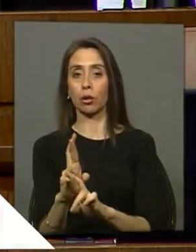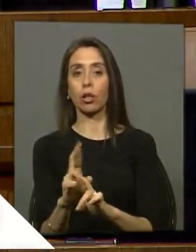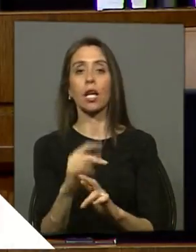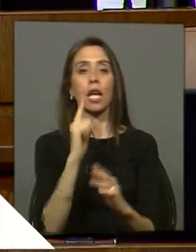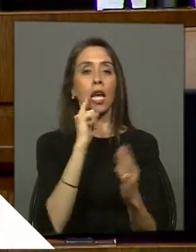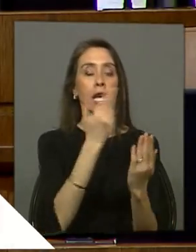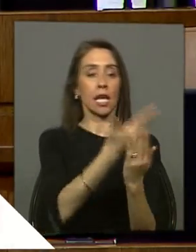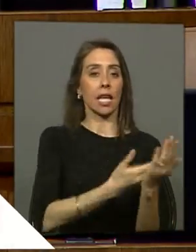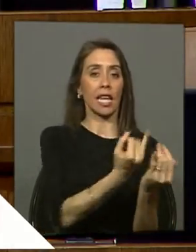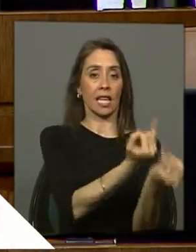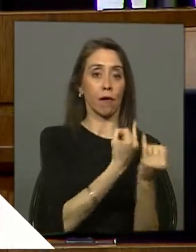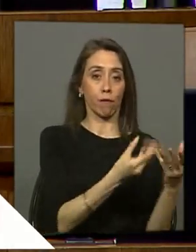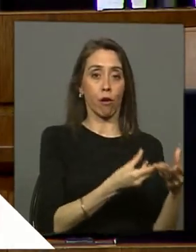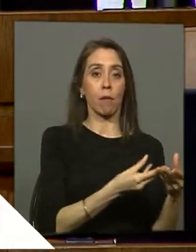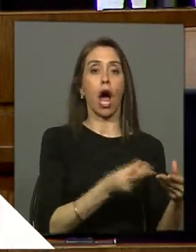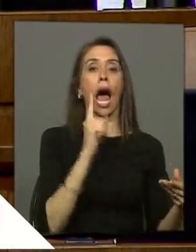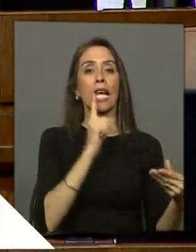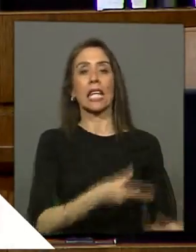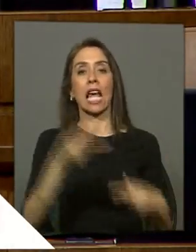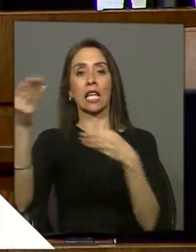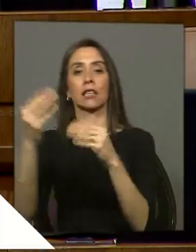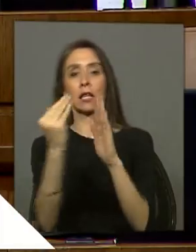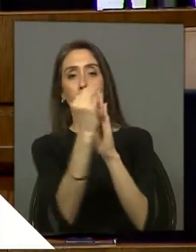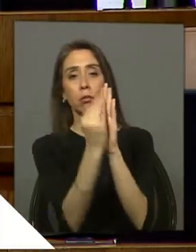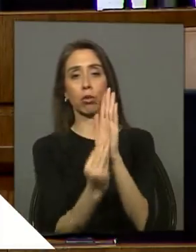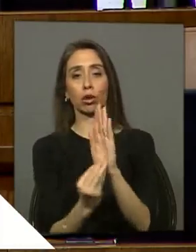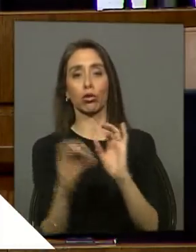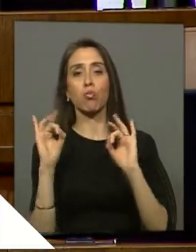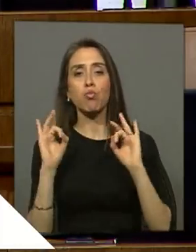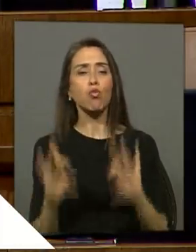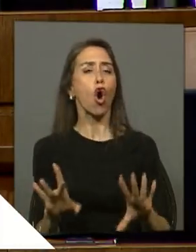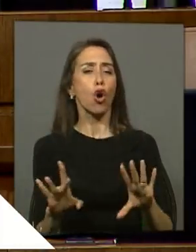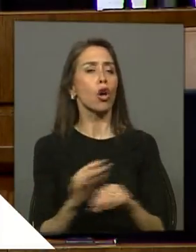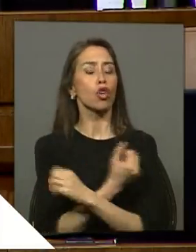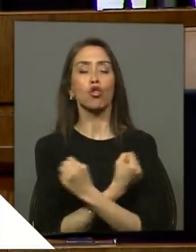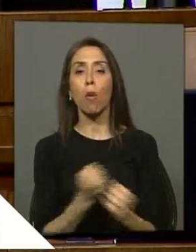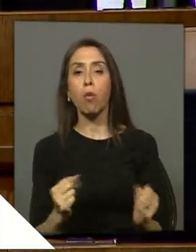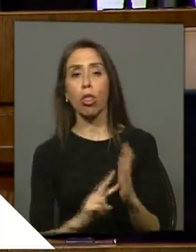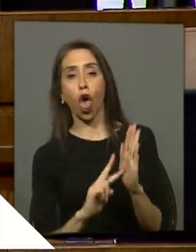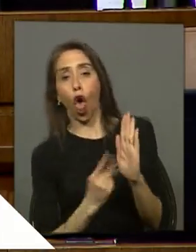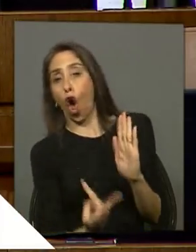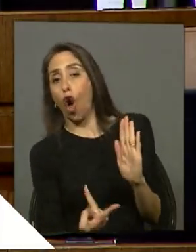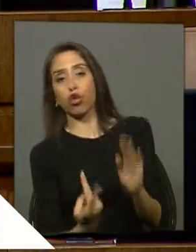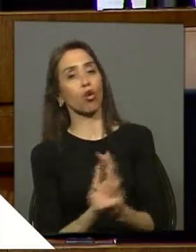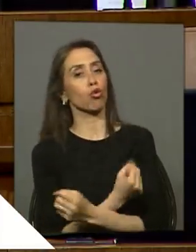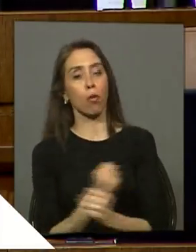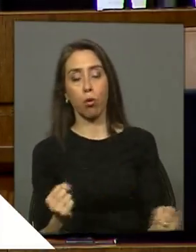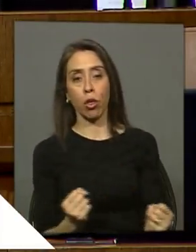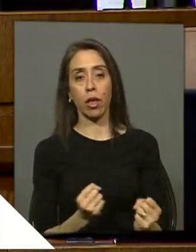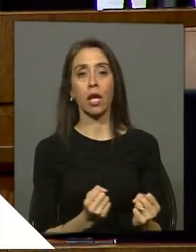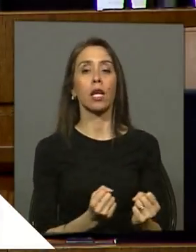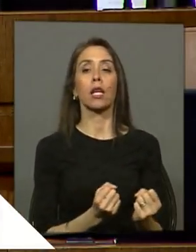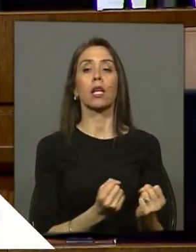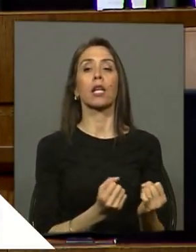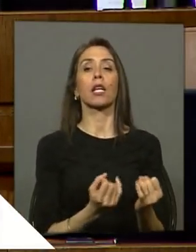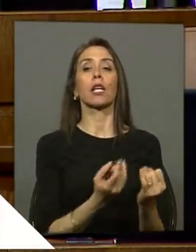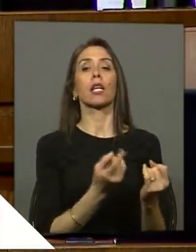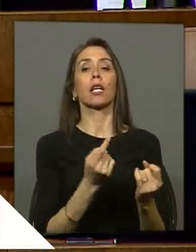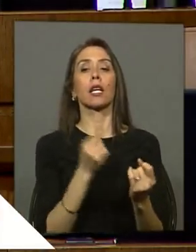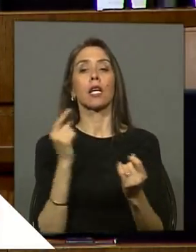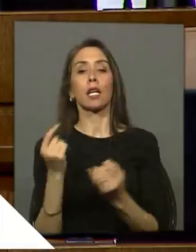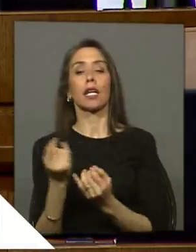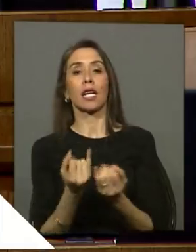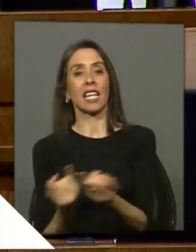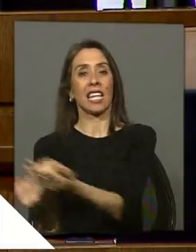dirigirle la información no puede hacer otra cosa no le puede entregar ninguna información a inteligencia del ejército